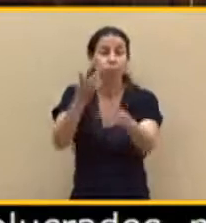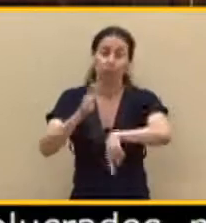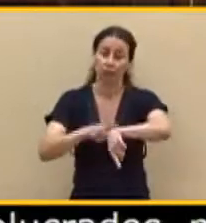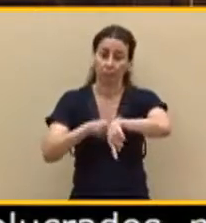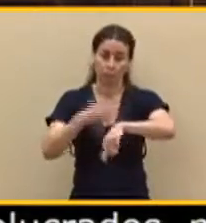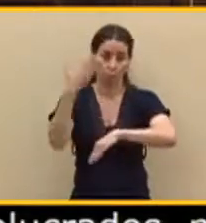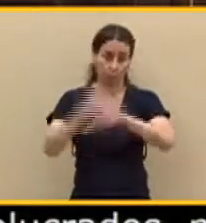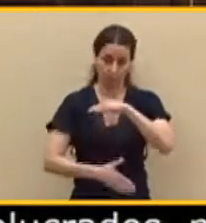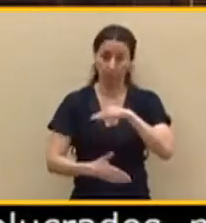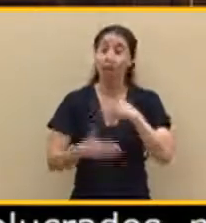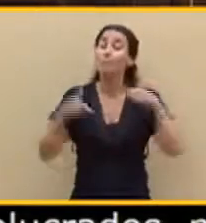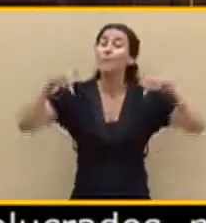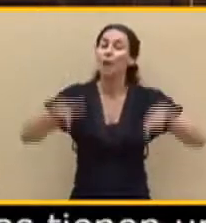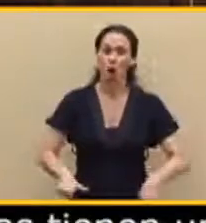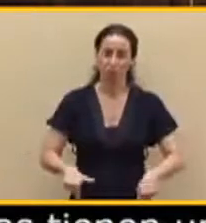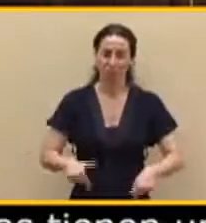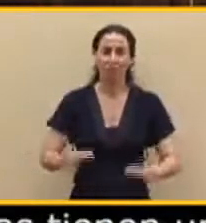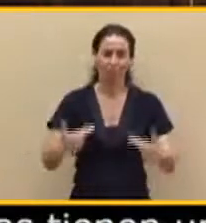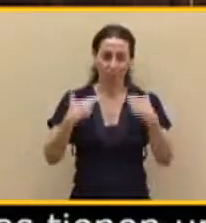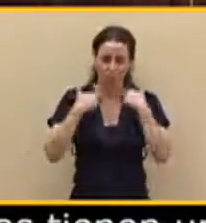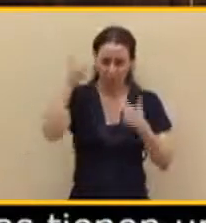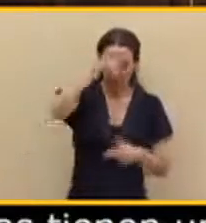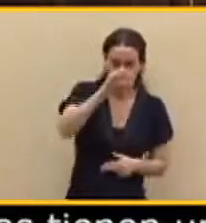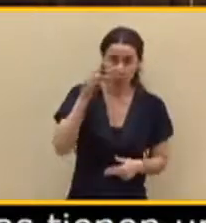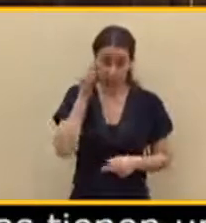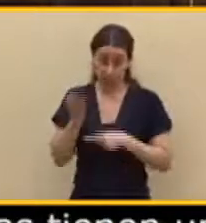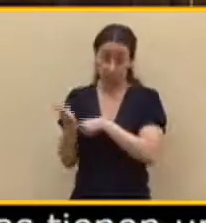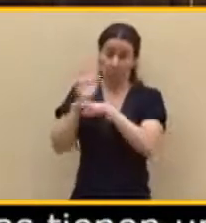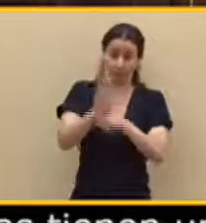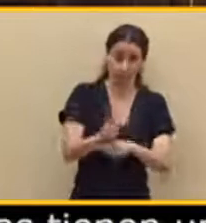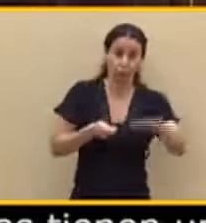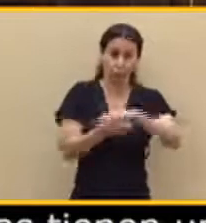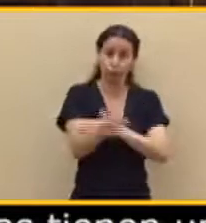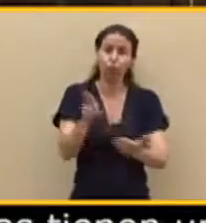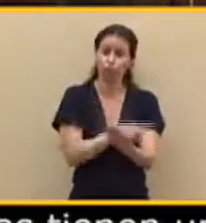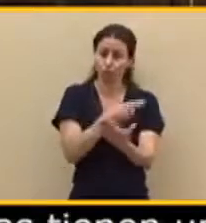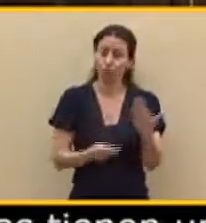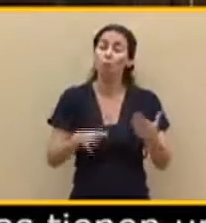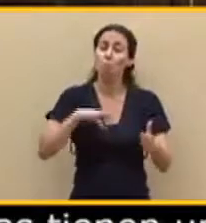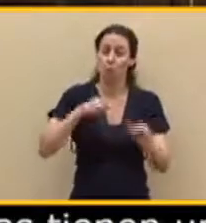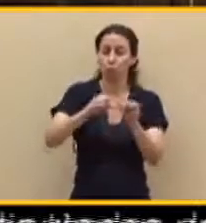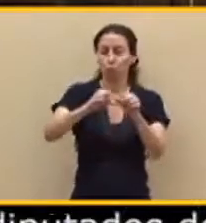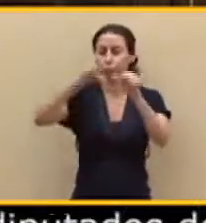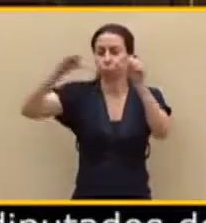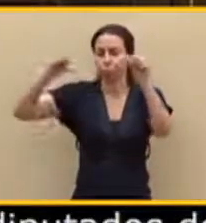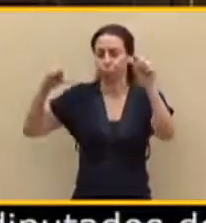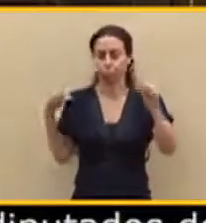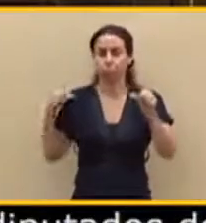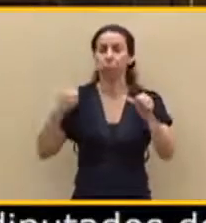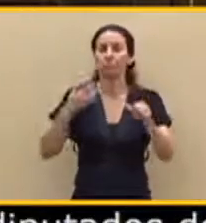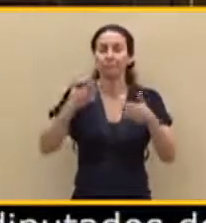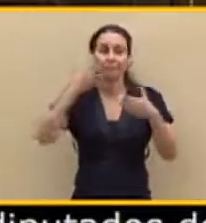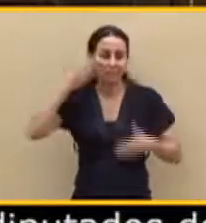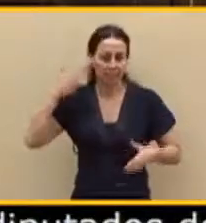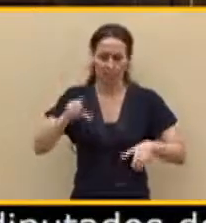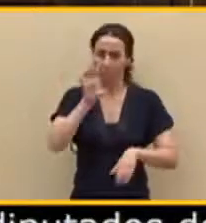tiempo. Pero hoy los diputados y las diputadas que presentamos esta moción de censura, pues sí lo podemos repasar en defensa de la dignidad de este país y para que quede en